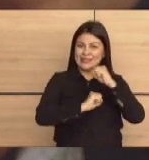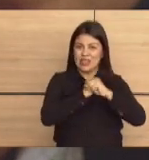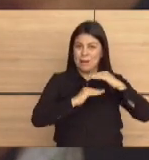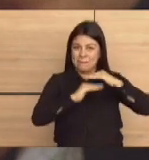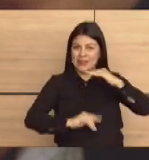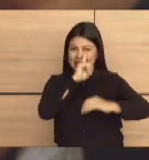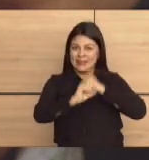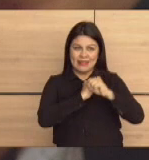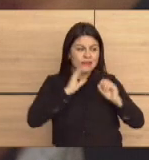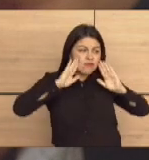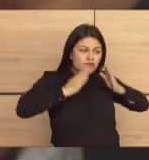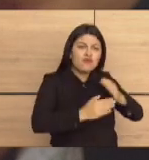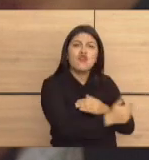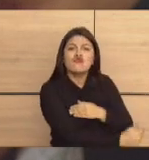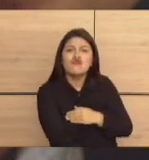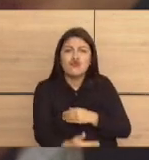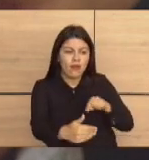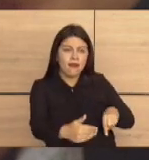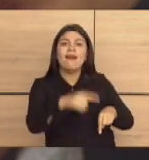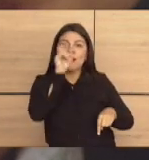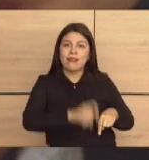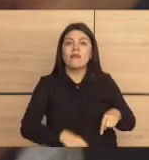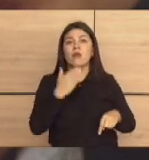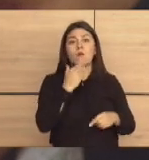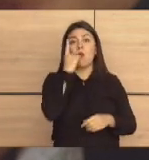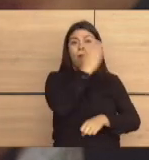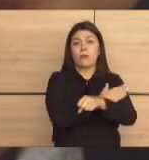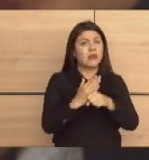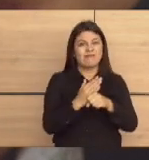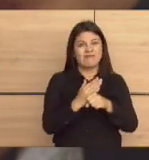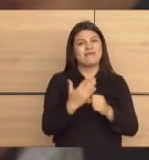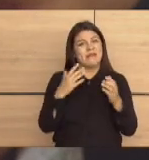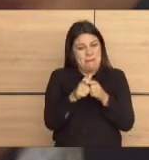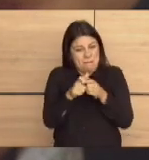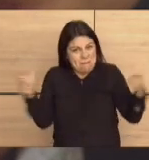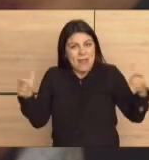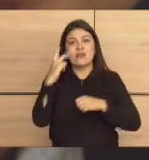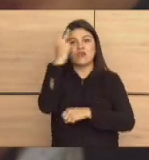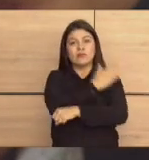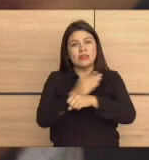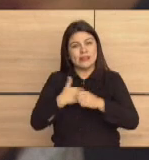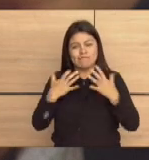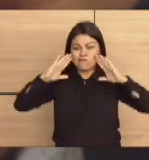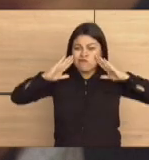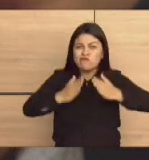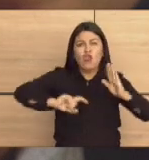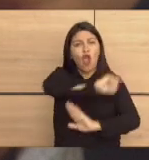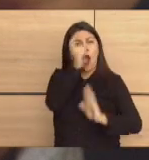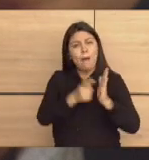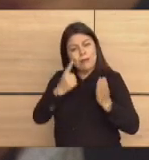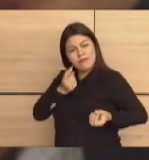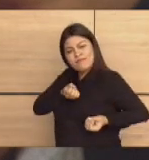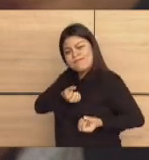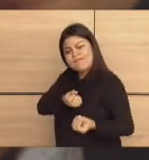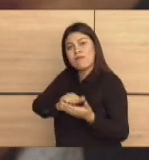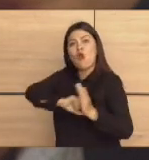que nos hemos trazado en el plan de desarrollo es pasar de 1 a 2 millones de niños que tengan esa atención integral, que reciban